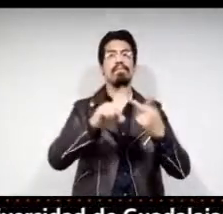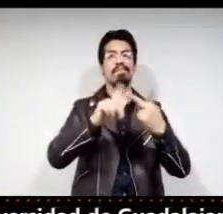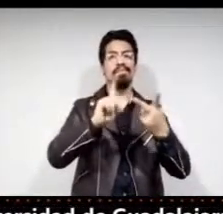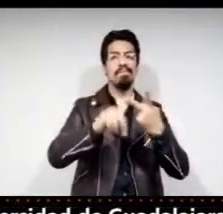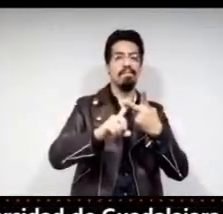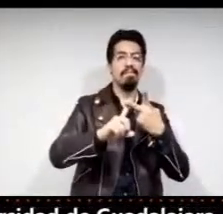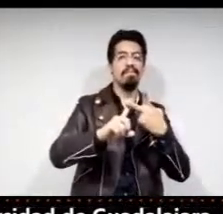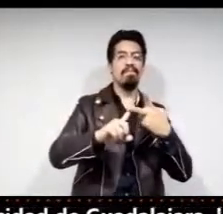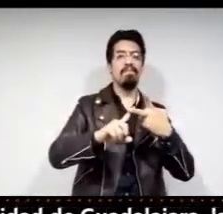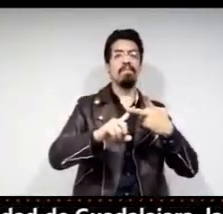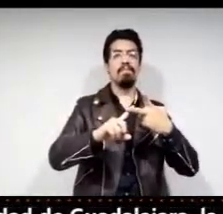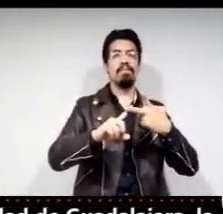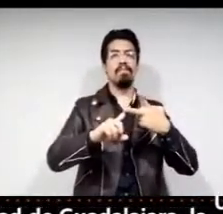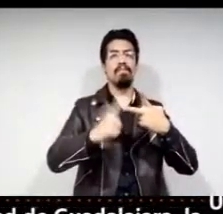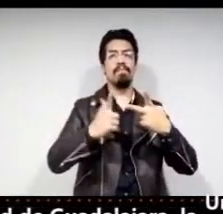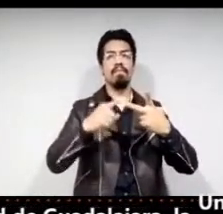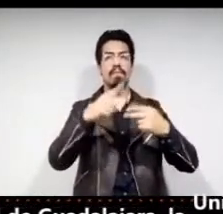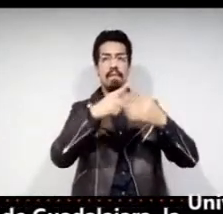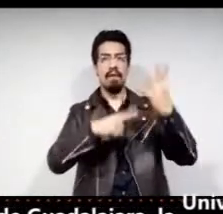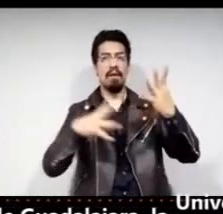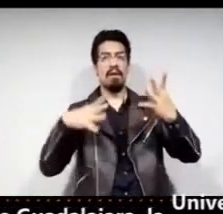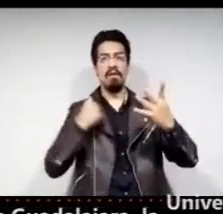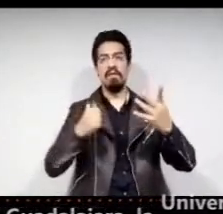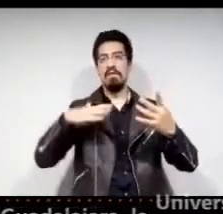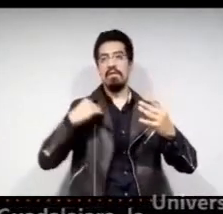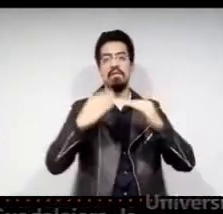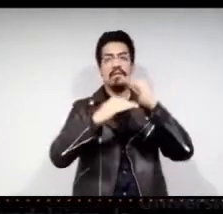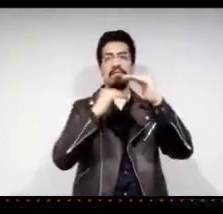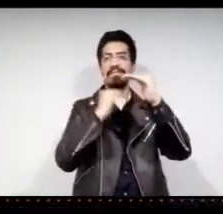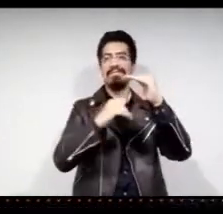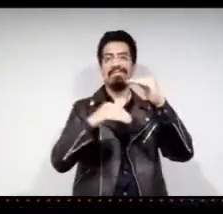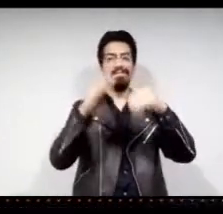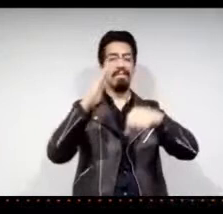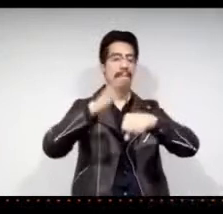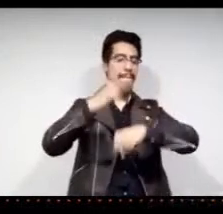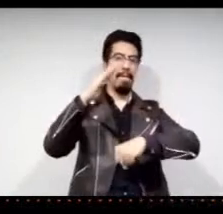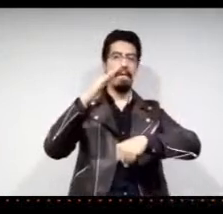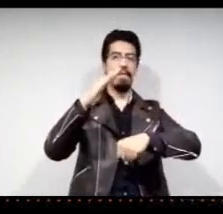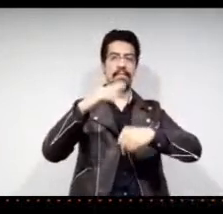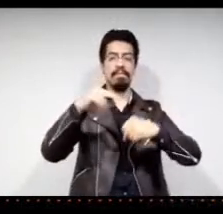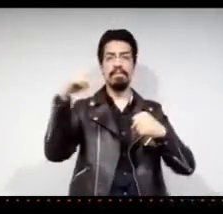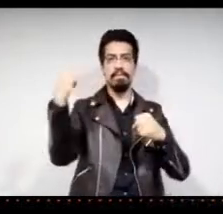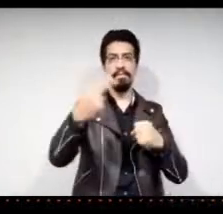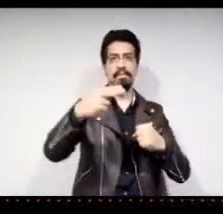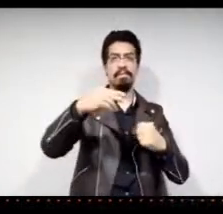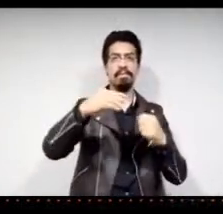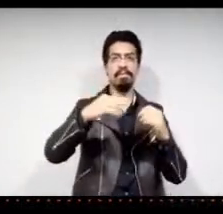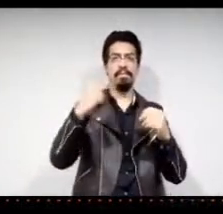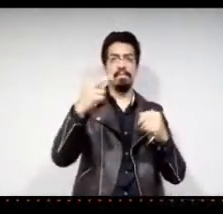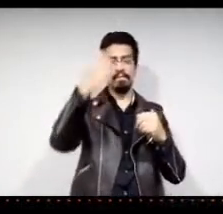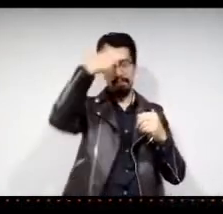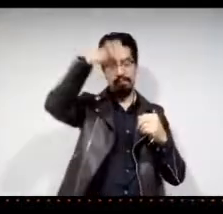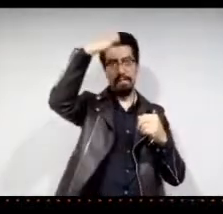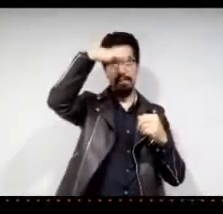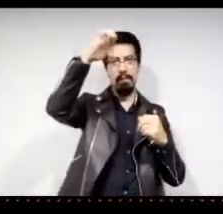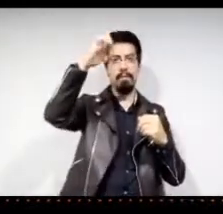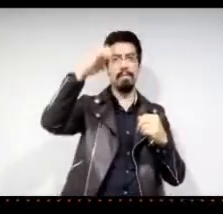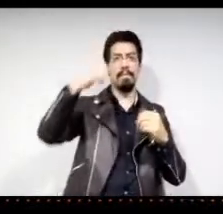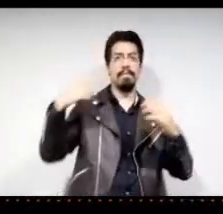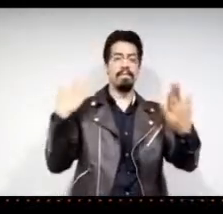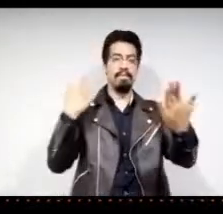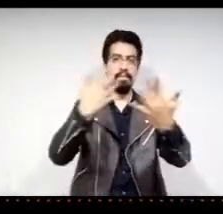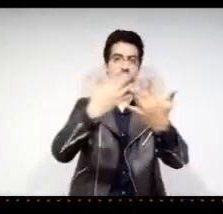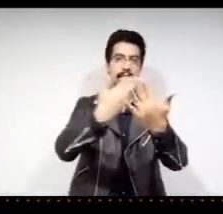bastaban esos primeros esfuerzos. Creo que esos han sido de las experiencias que nos ha dejado esta implementación desde,